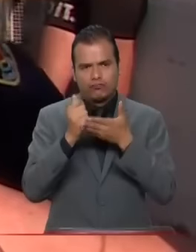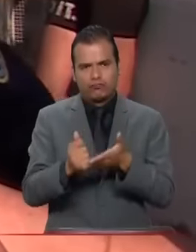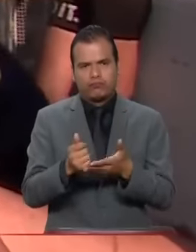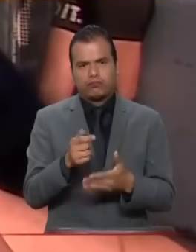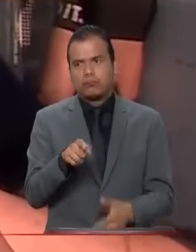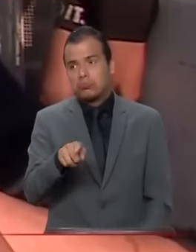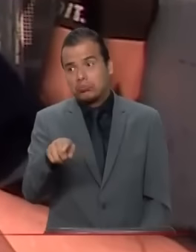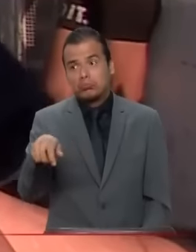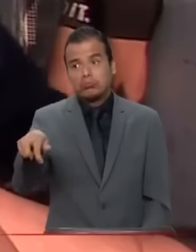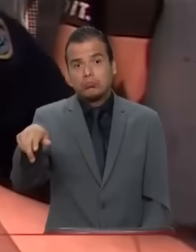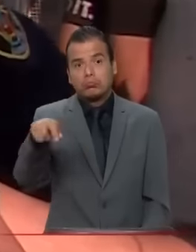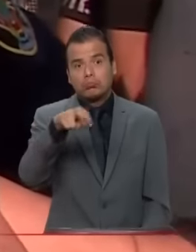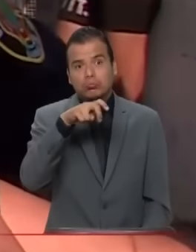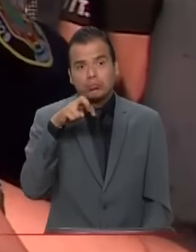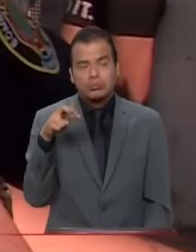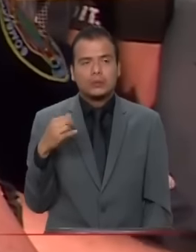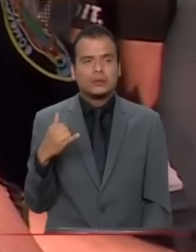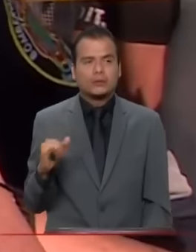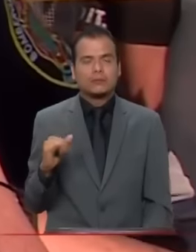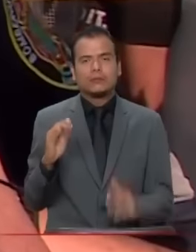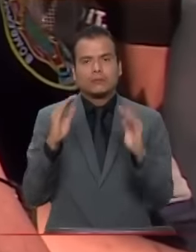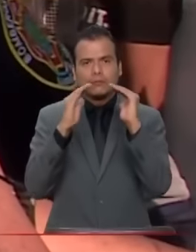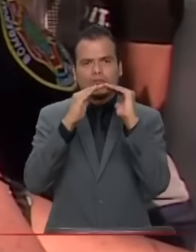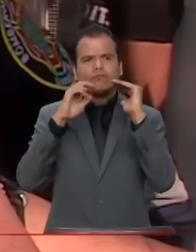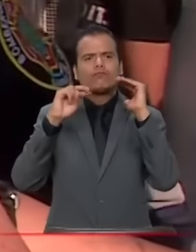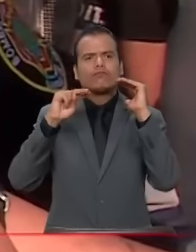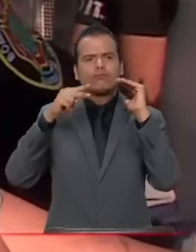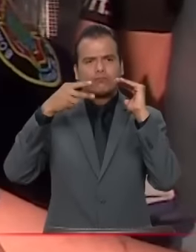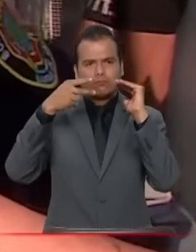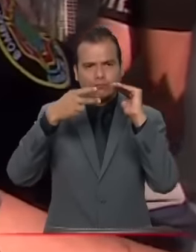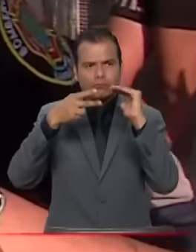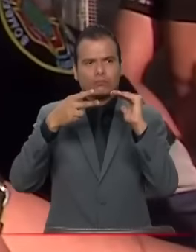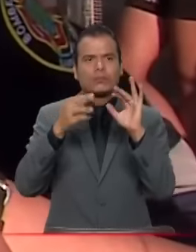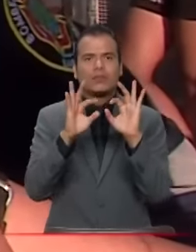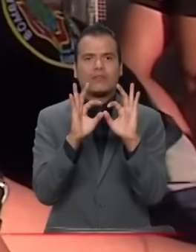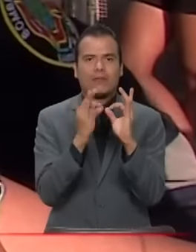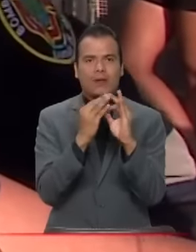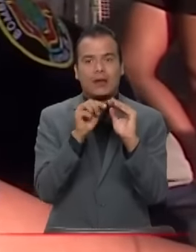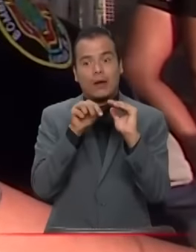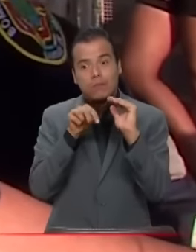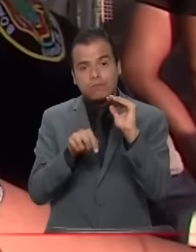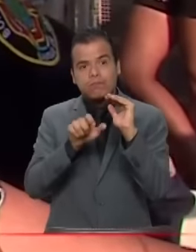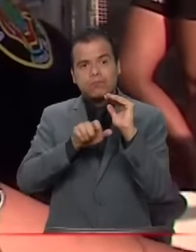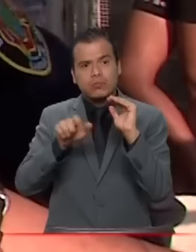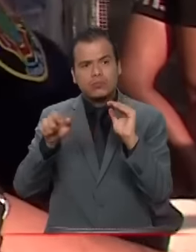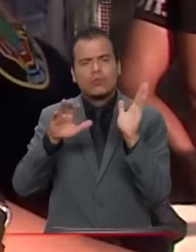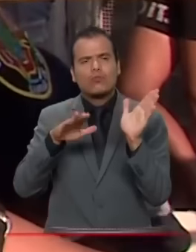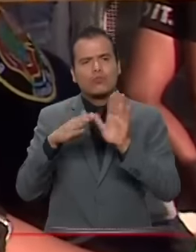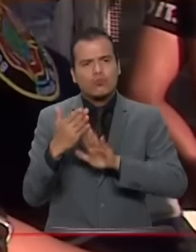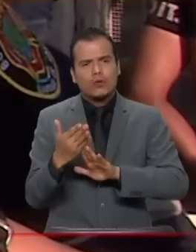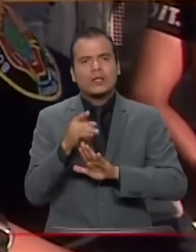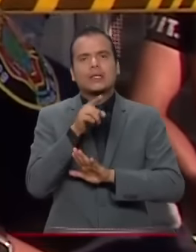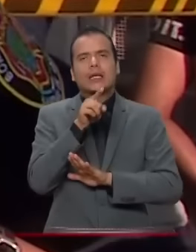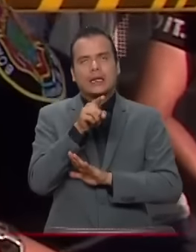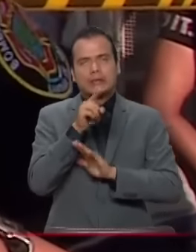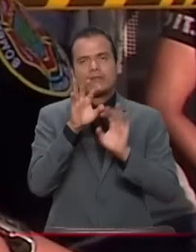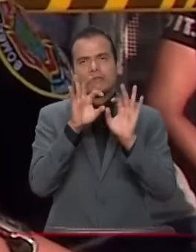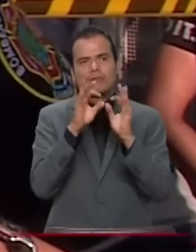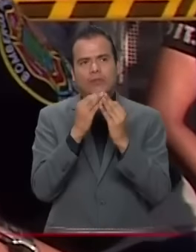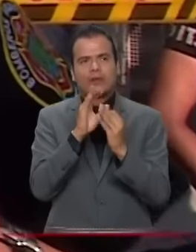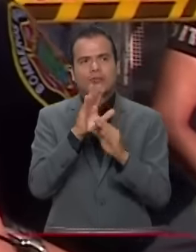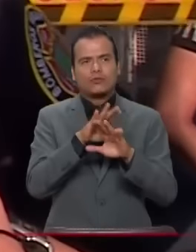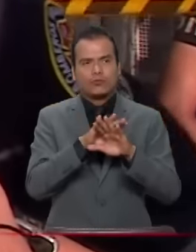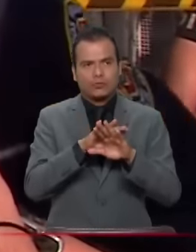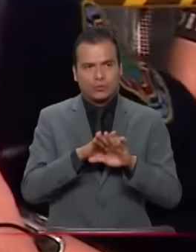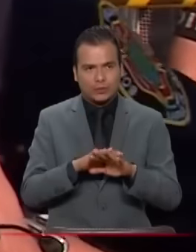anda todavía. En el segundo nivel viven familiares de las personas fallecidas del primer piso. Y